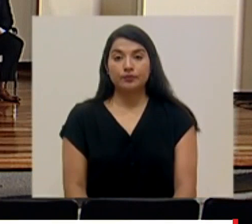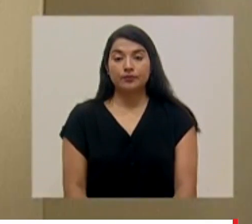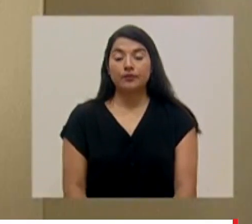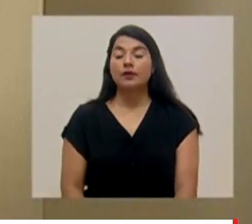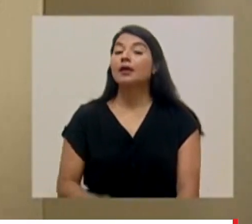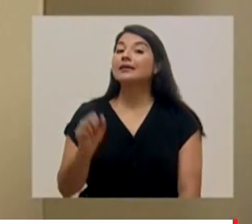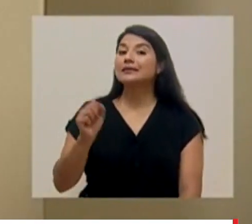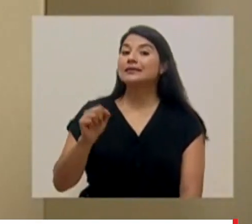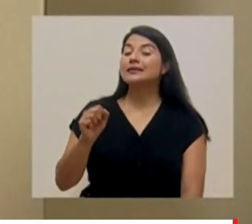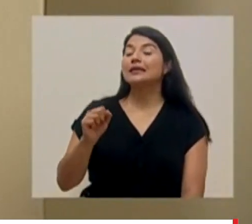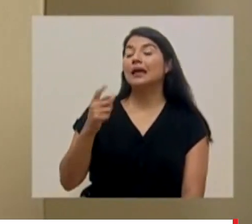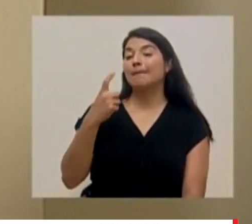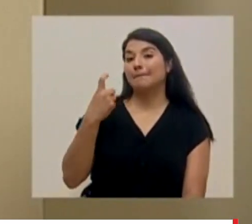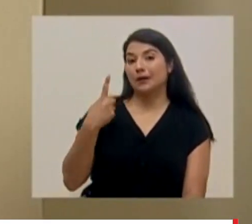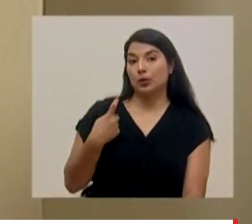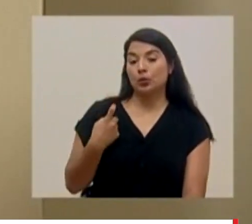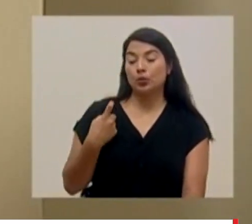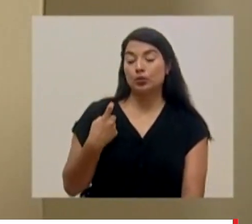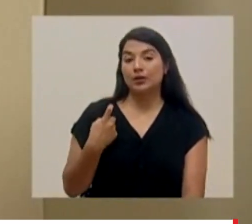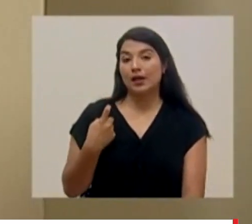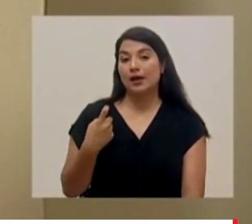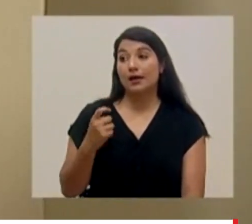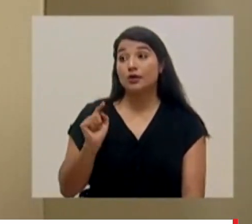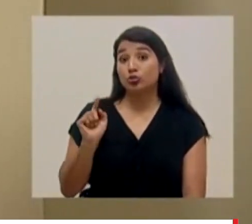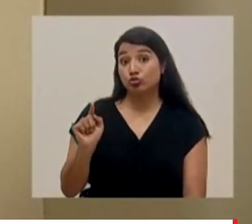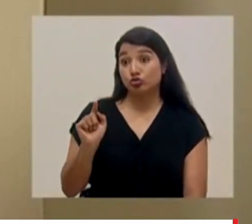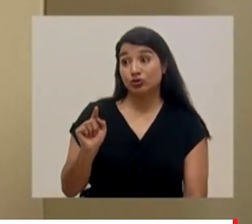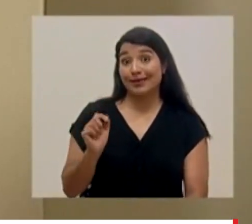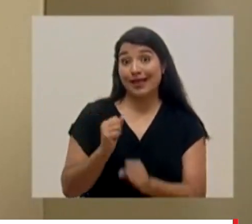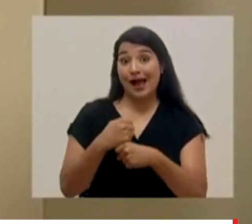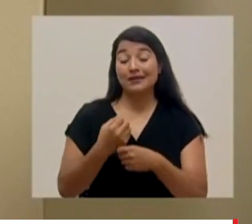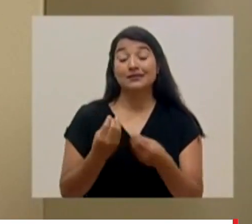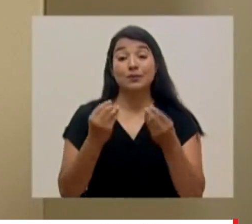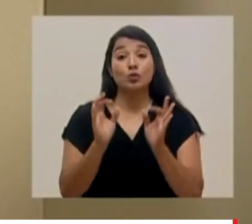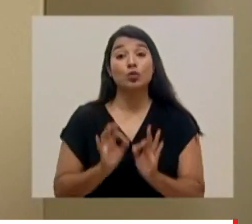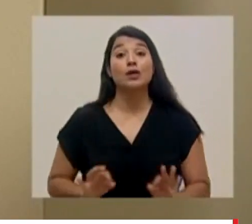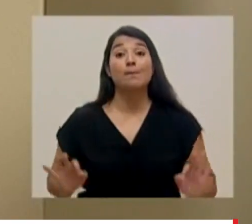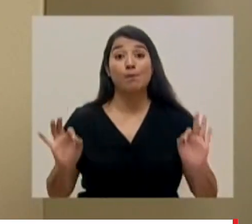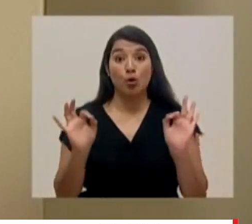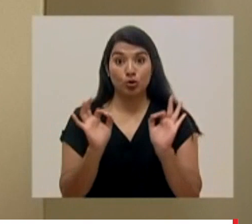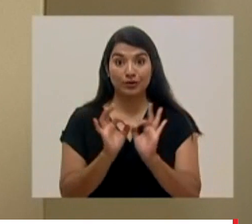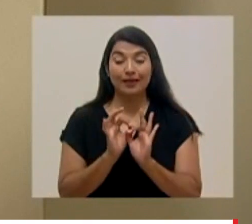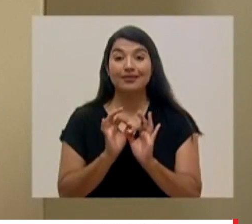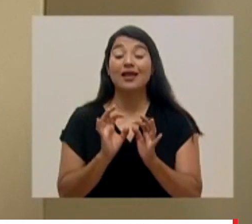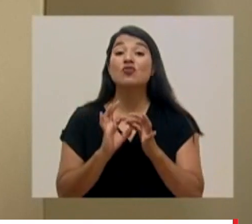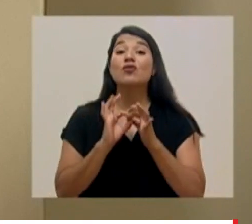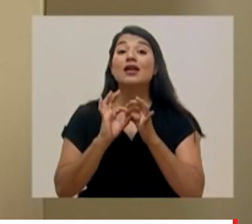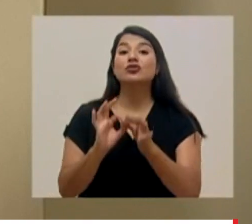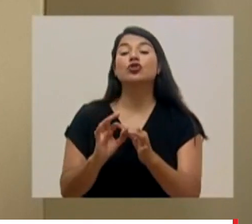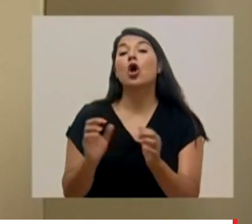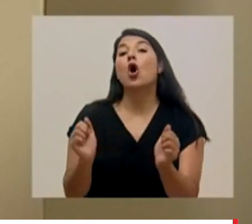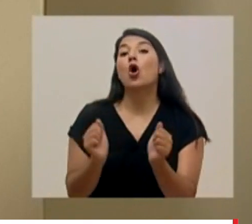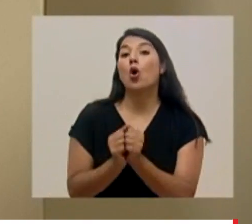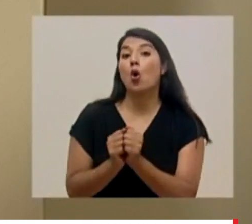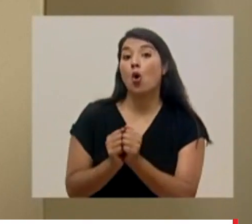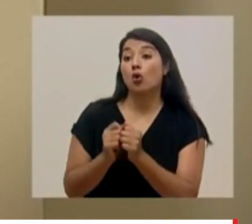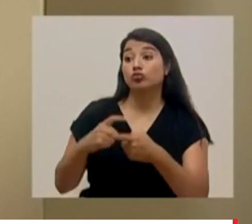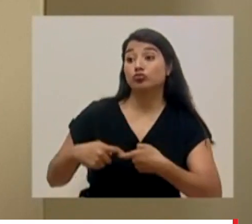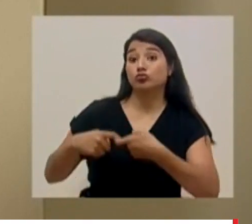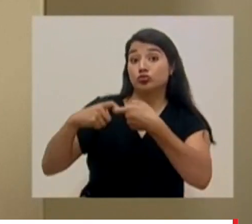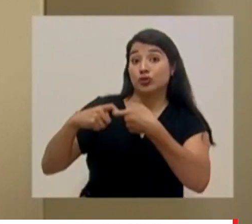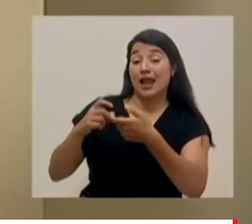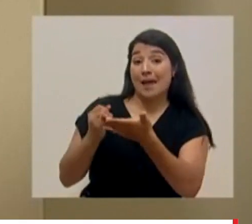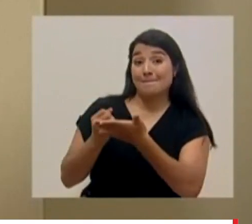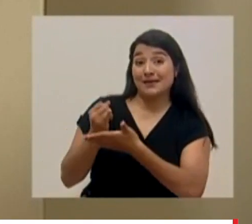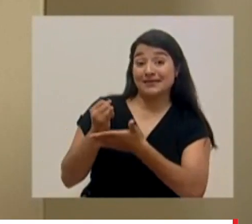Sí, la pregunta que hace es muy relevante, ¿verdad?, sobre esta pausa que se pone a una investigación fase